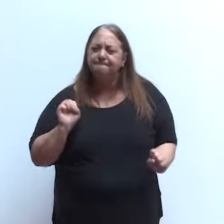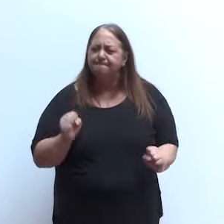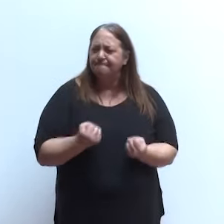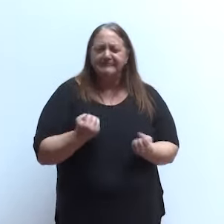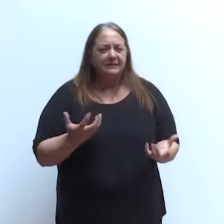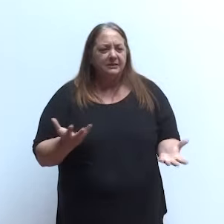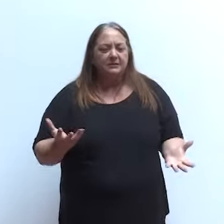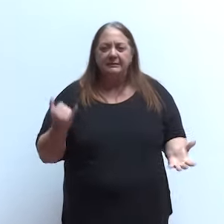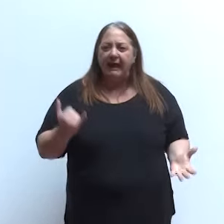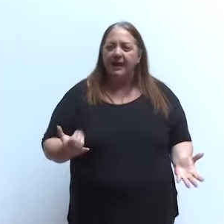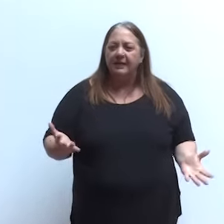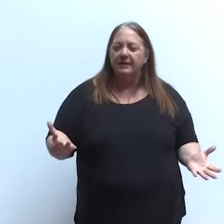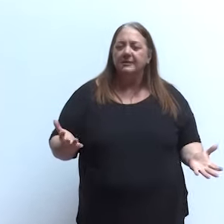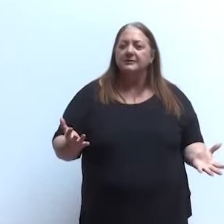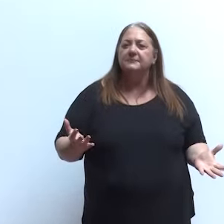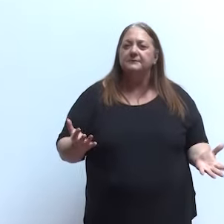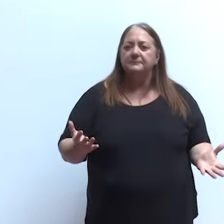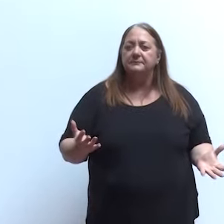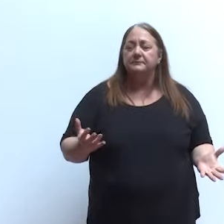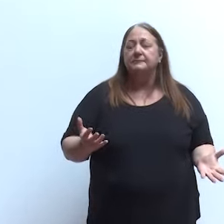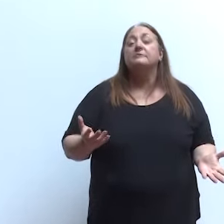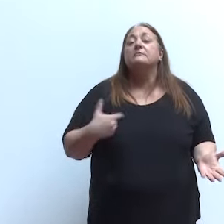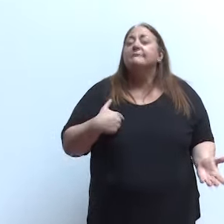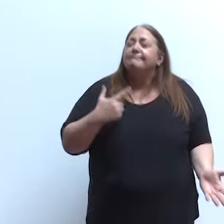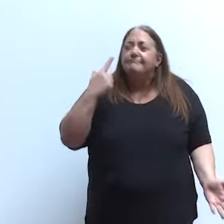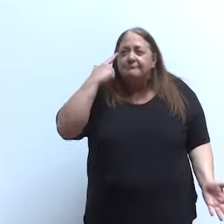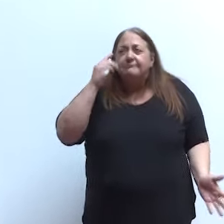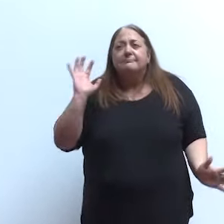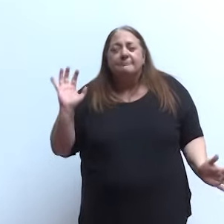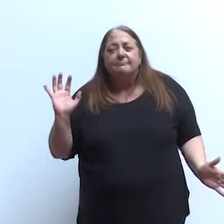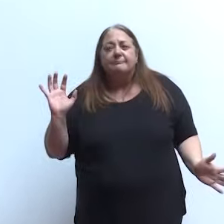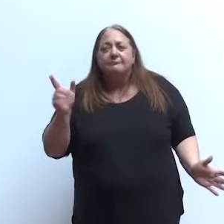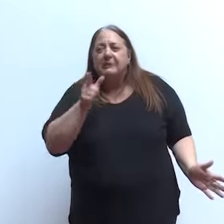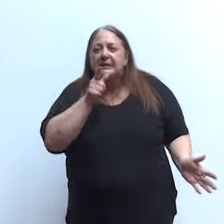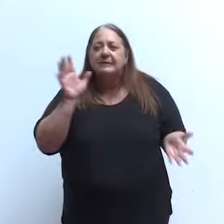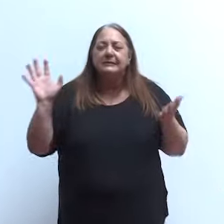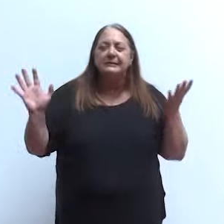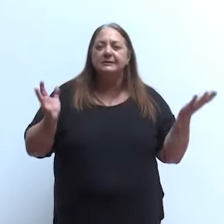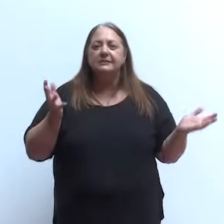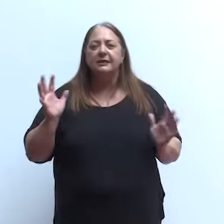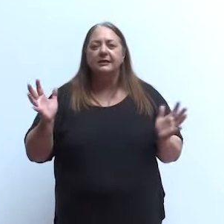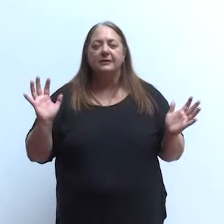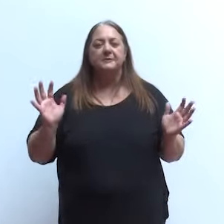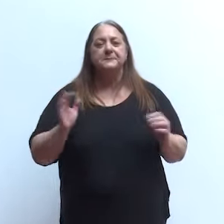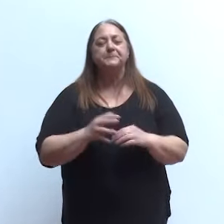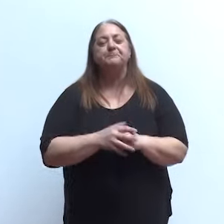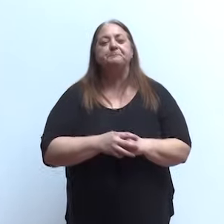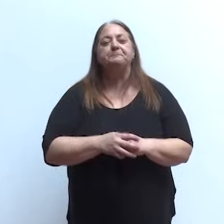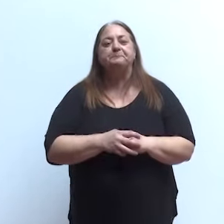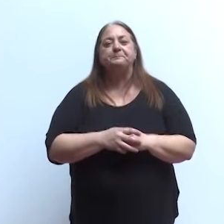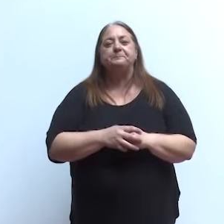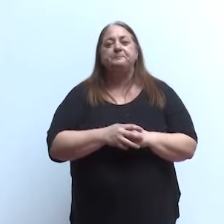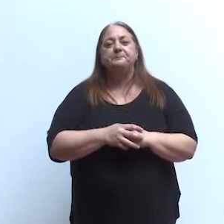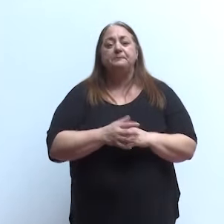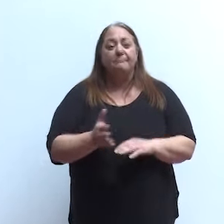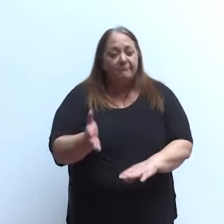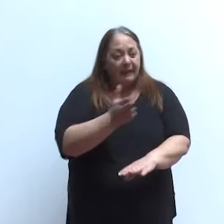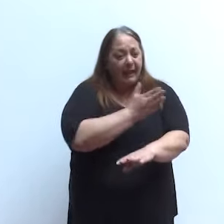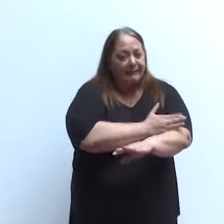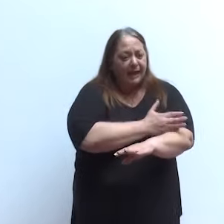son no es decir Me parece que que detrás de la rabia hay